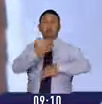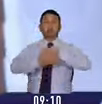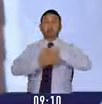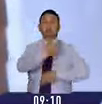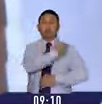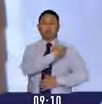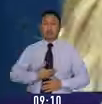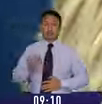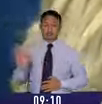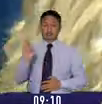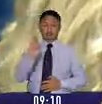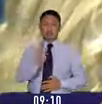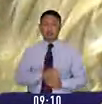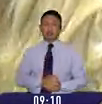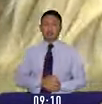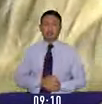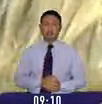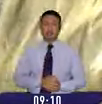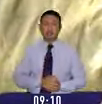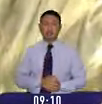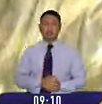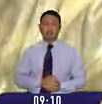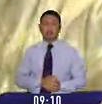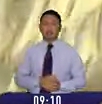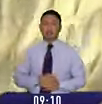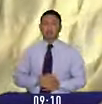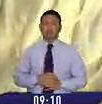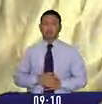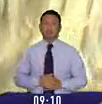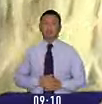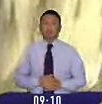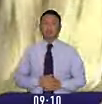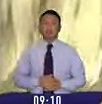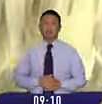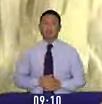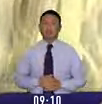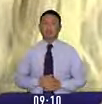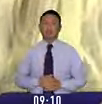Presidencia, entre otras autoridades, informó Héctor Romero.